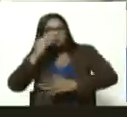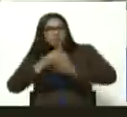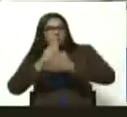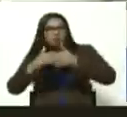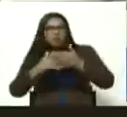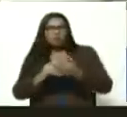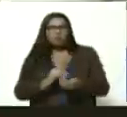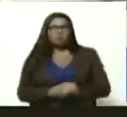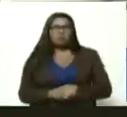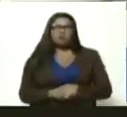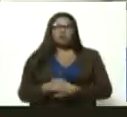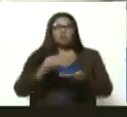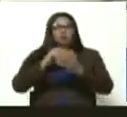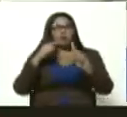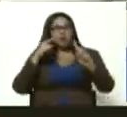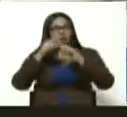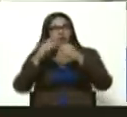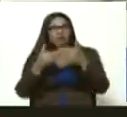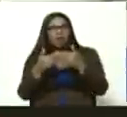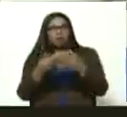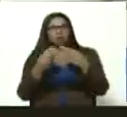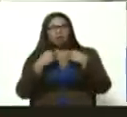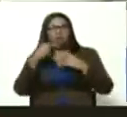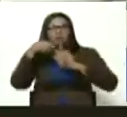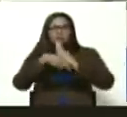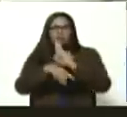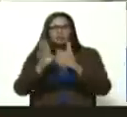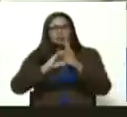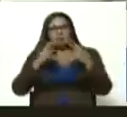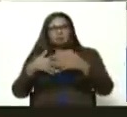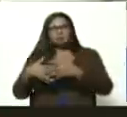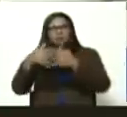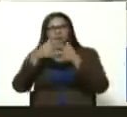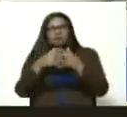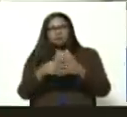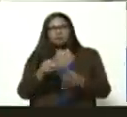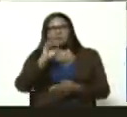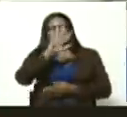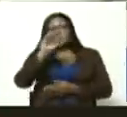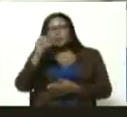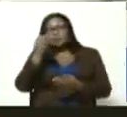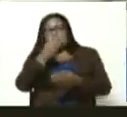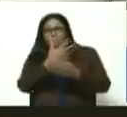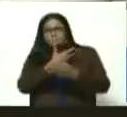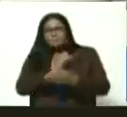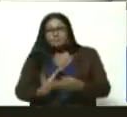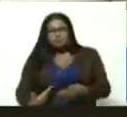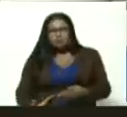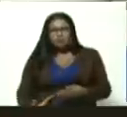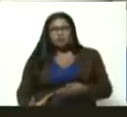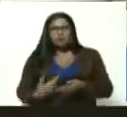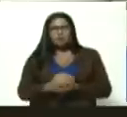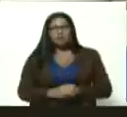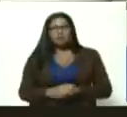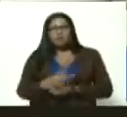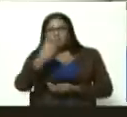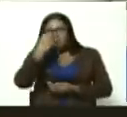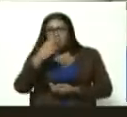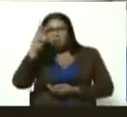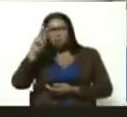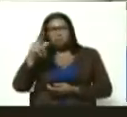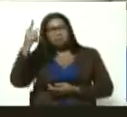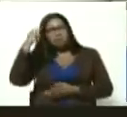problemas que vería tener que tiene internamente eeuu 50 millones de pobres matanza todos los